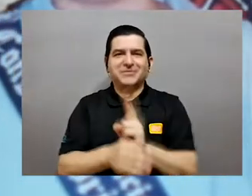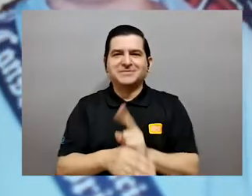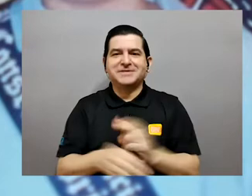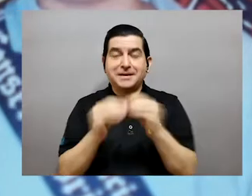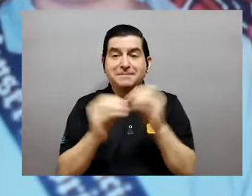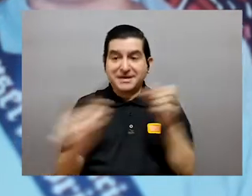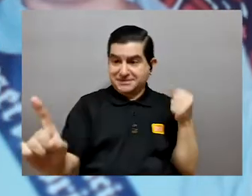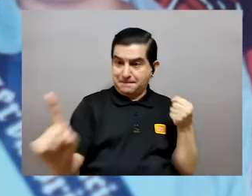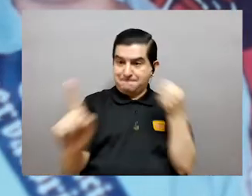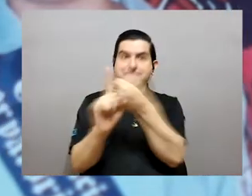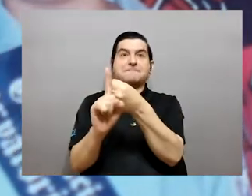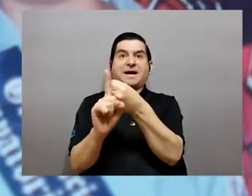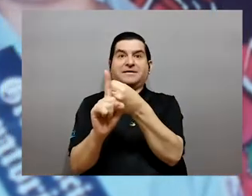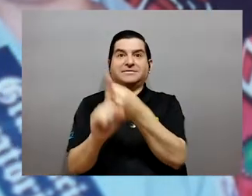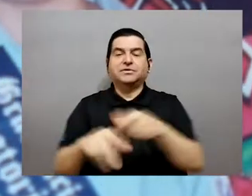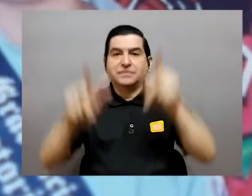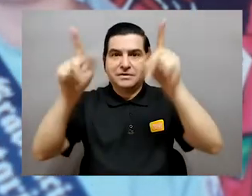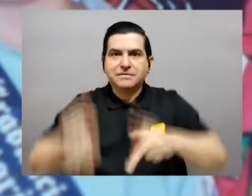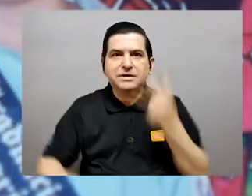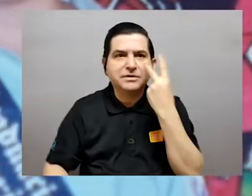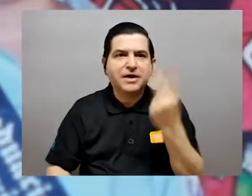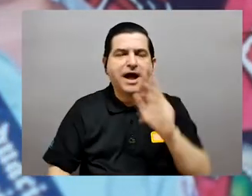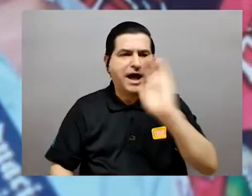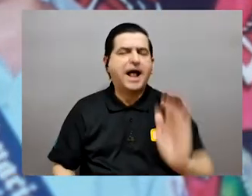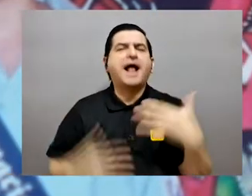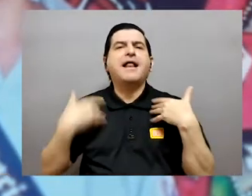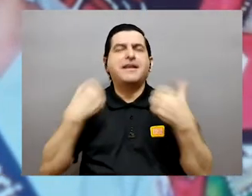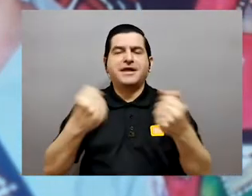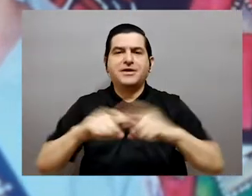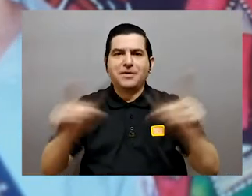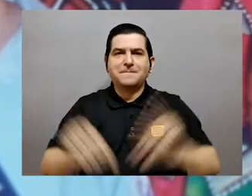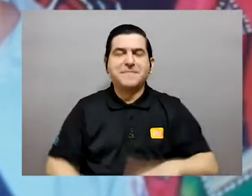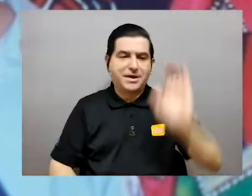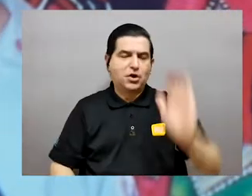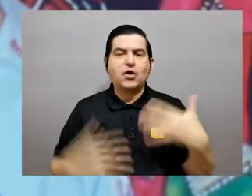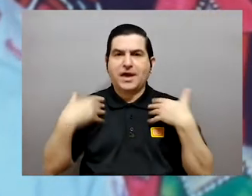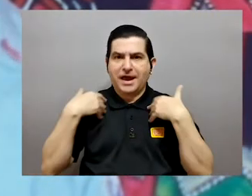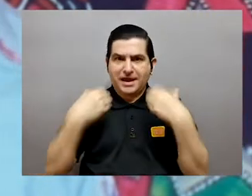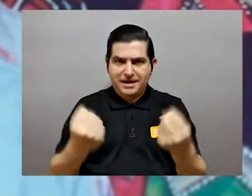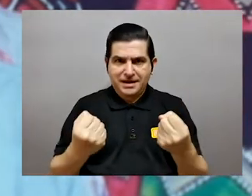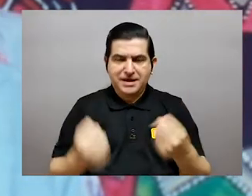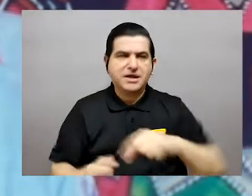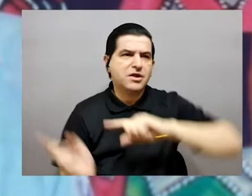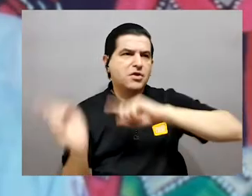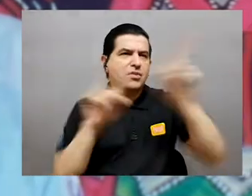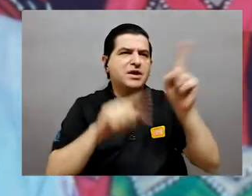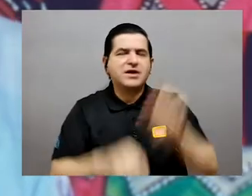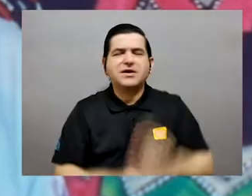Lo más importante, bueno, en mi vida, mis hijos, para mí es el tesoro más grande.